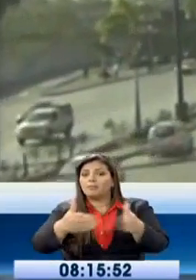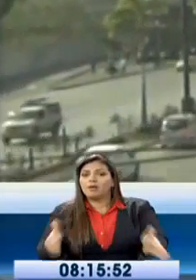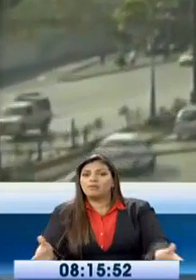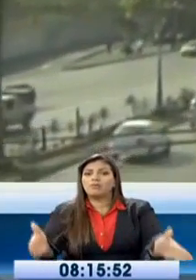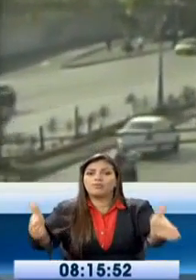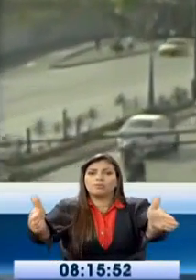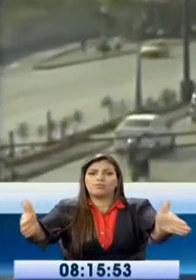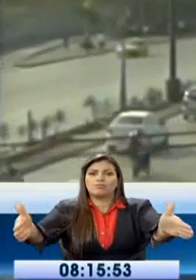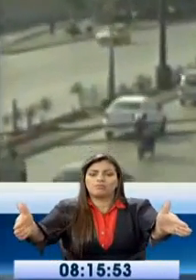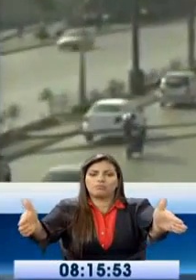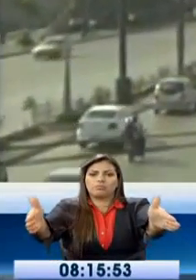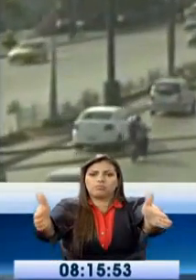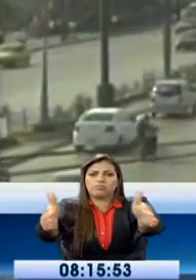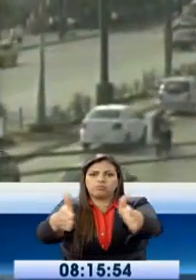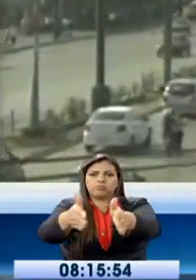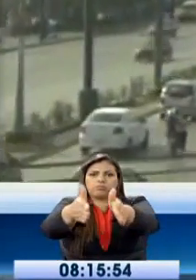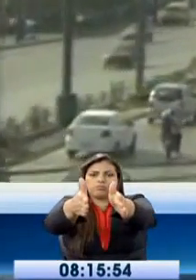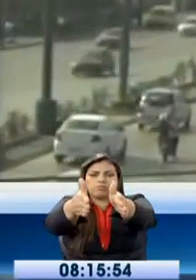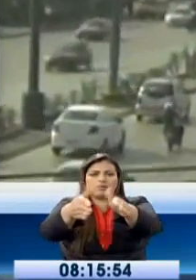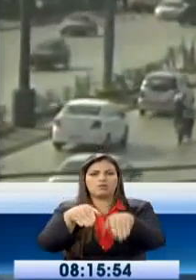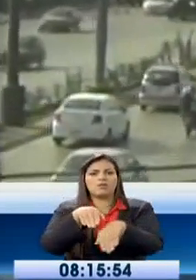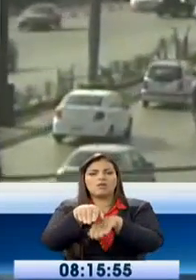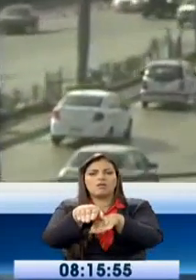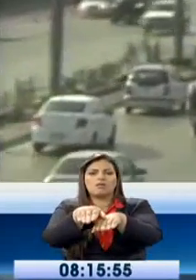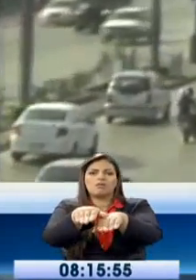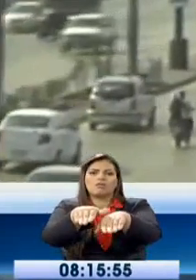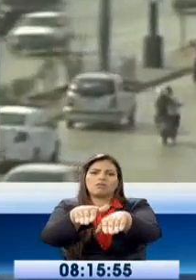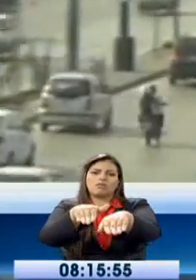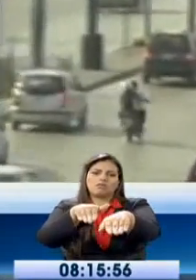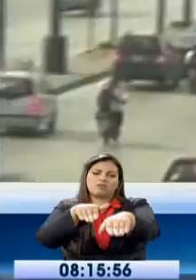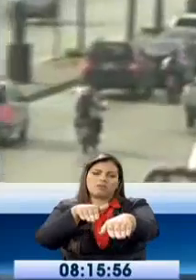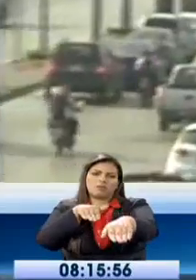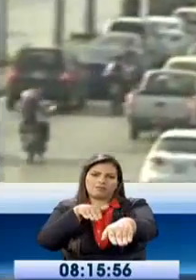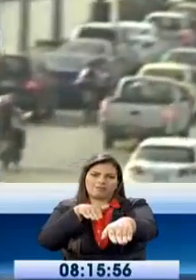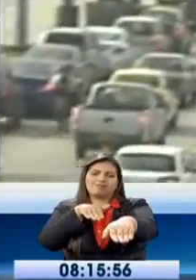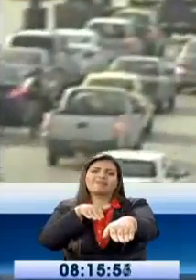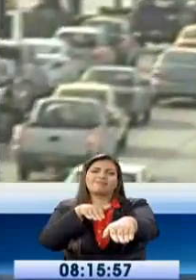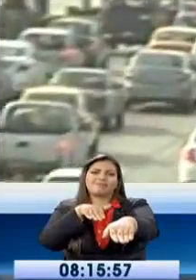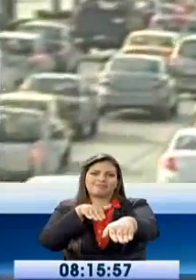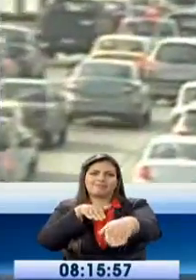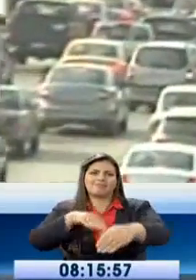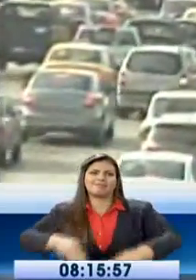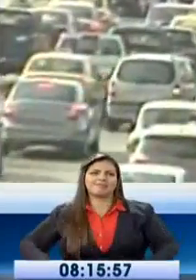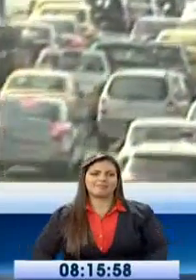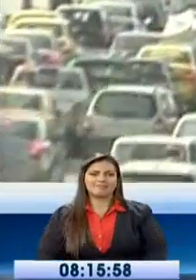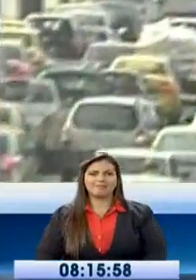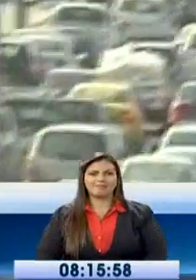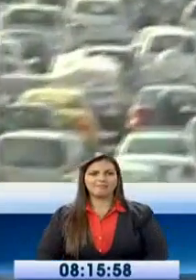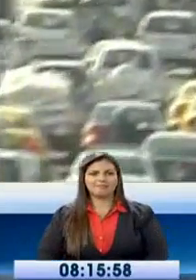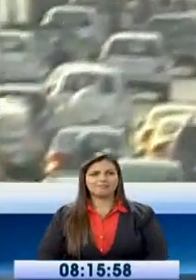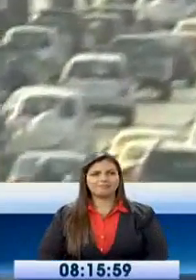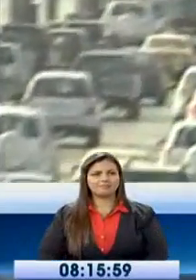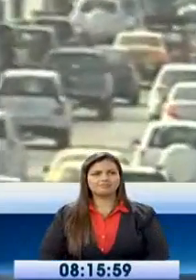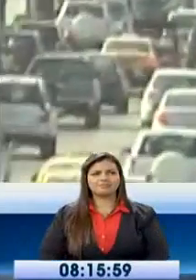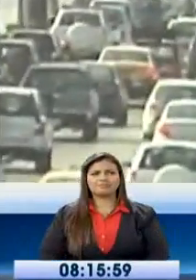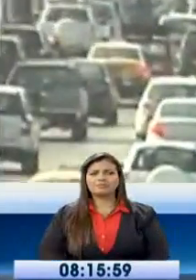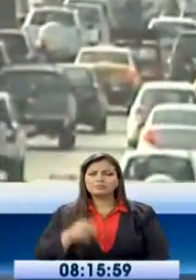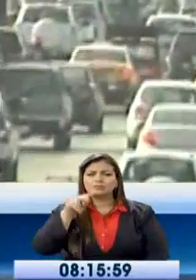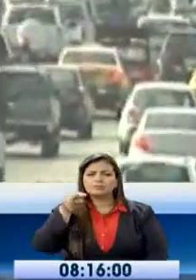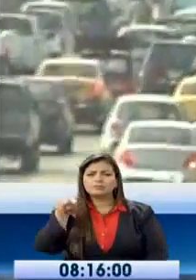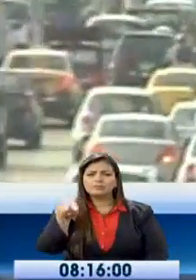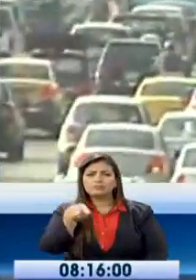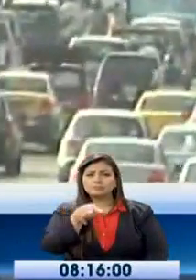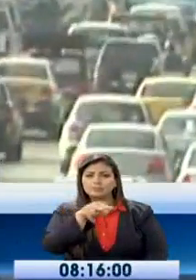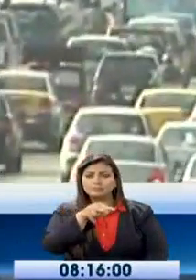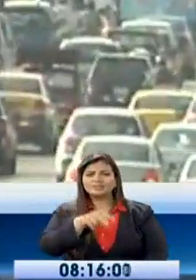a partir de este paso peatonal empieza la circulación, pero lo que podemos observar es que cuando llega